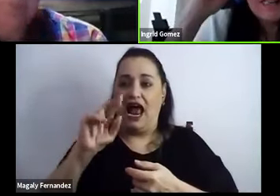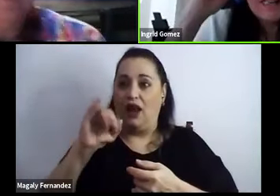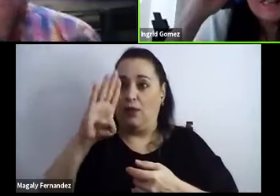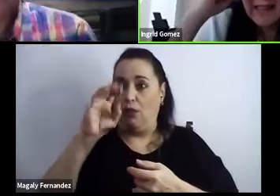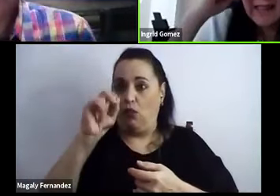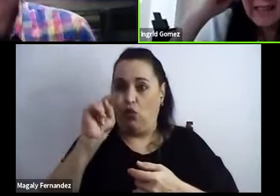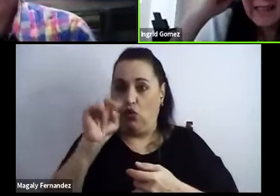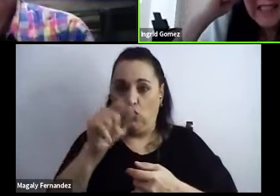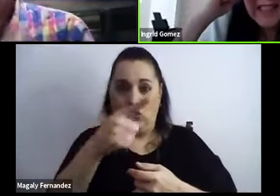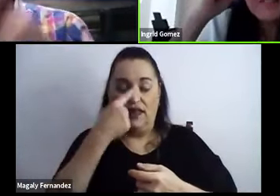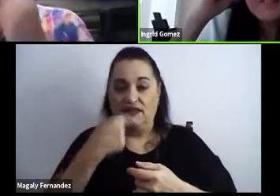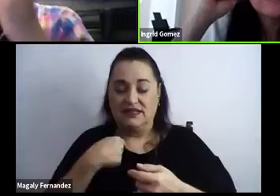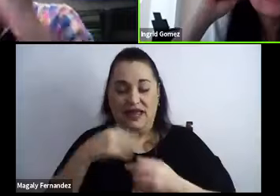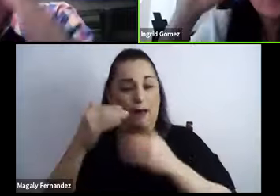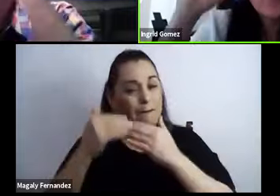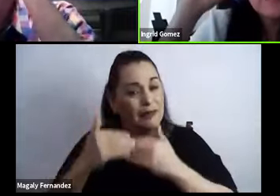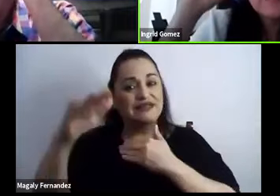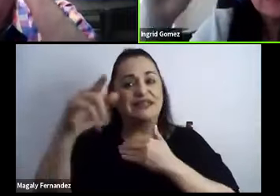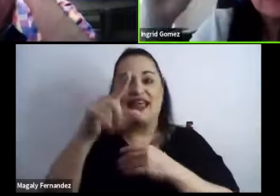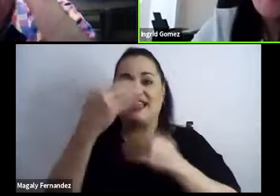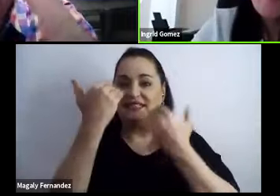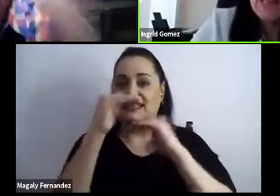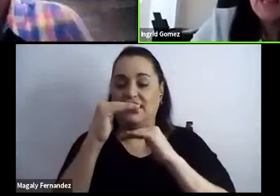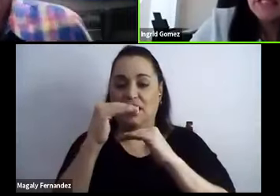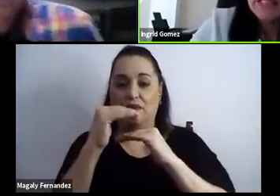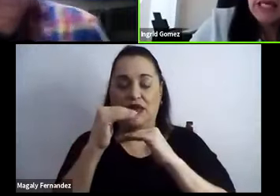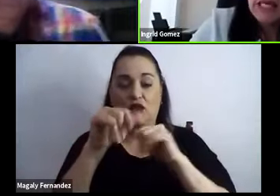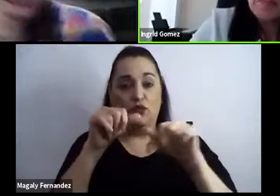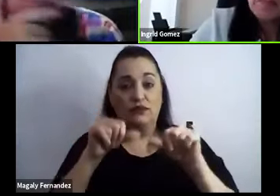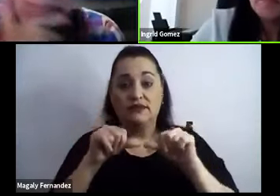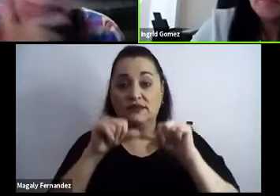allá de ese límite y siguiendo